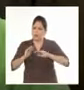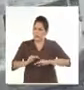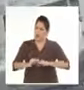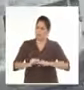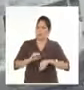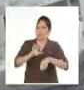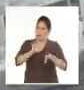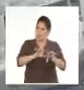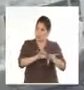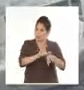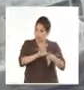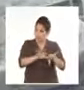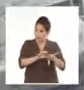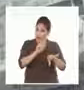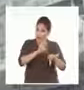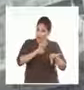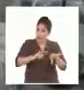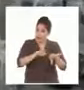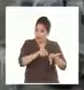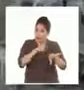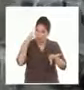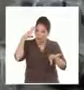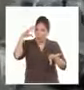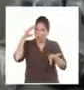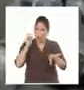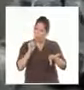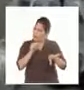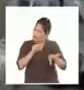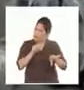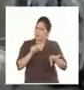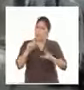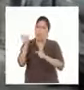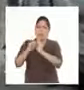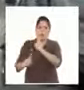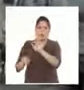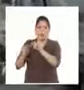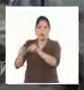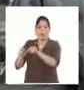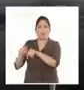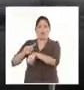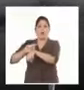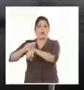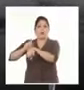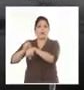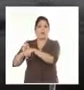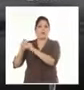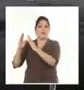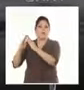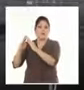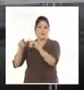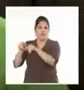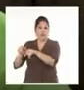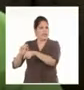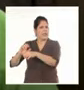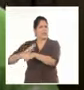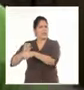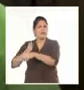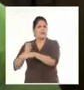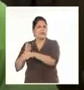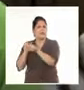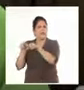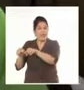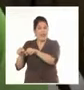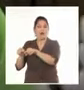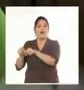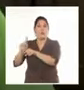antes hemos explicado, sino que en estos casos lo que se daba era una acumulación de energía en los metocontadores de estas viviendas. ¿Qué significa acumulación de energía? No es más que una